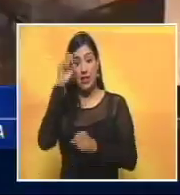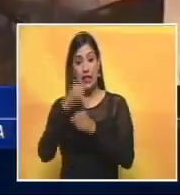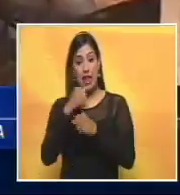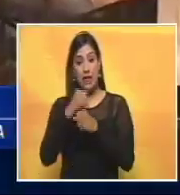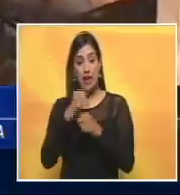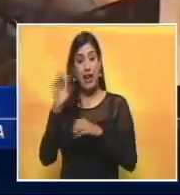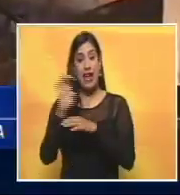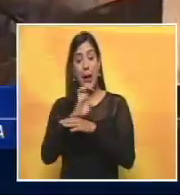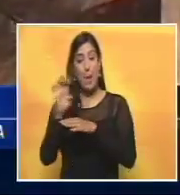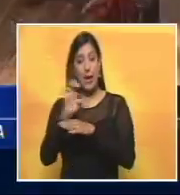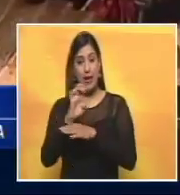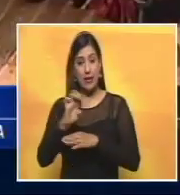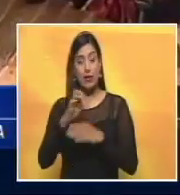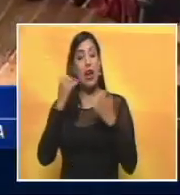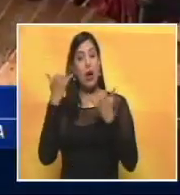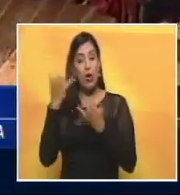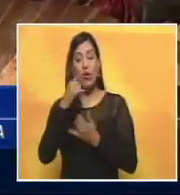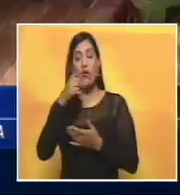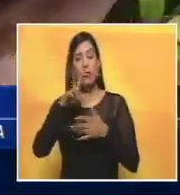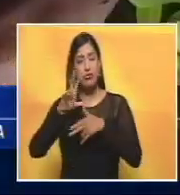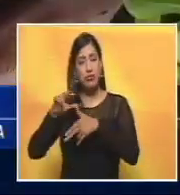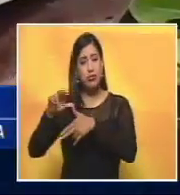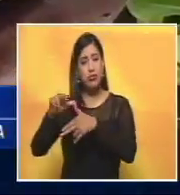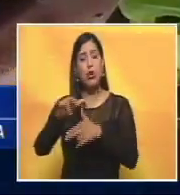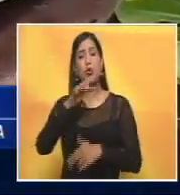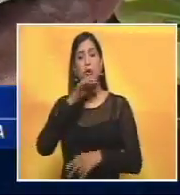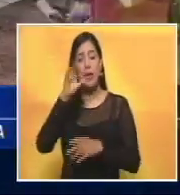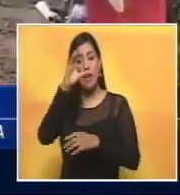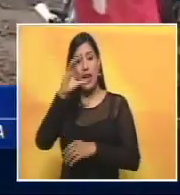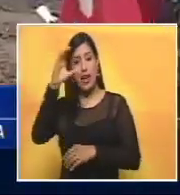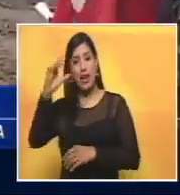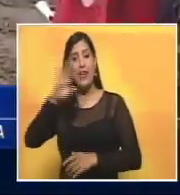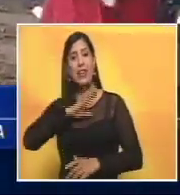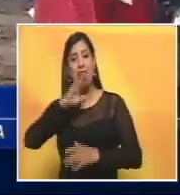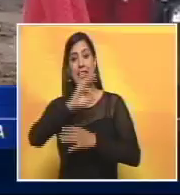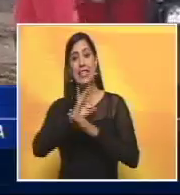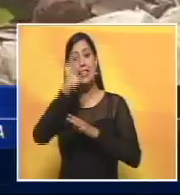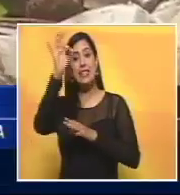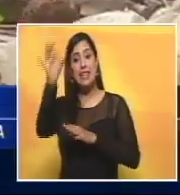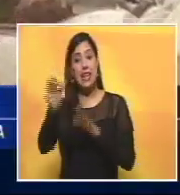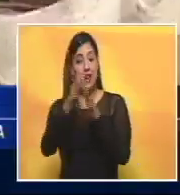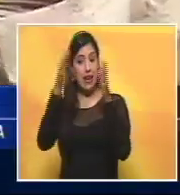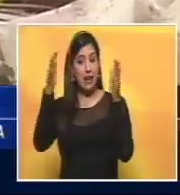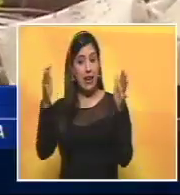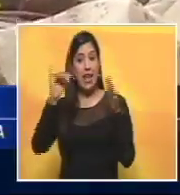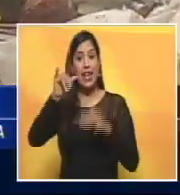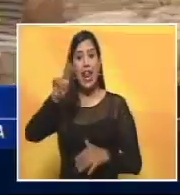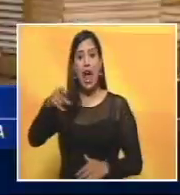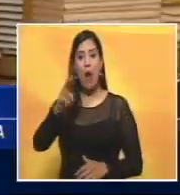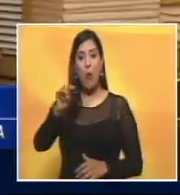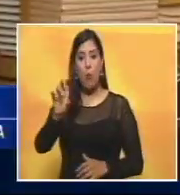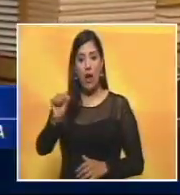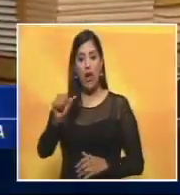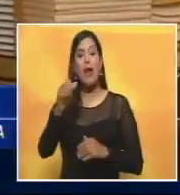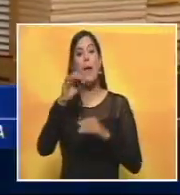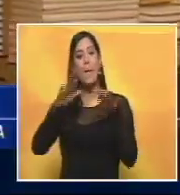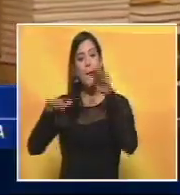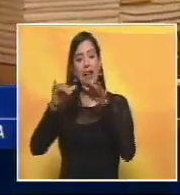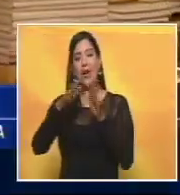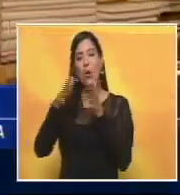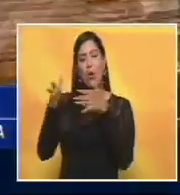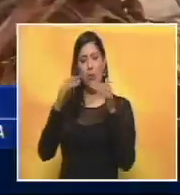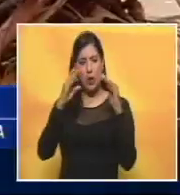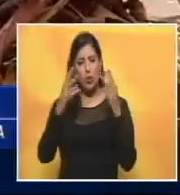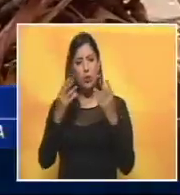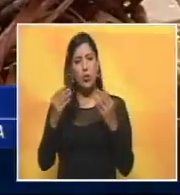Operaciones de Emergencias COE. Irma continúa su curso en el Caribe y se encuentra en la isla de Gran Inagua, en las Bahamas, con vientos